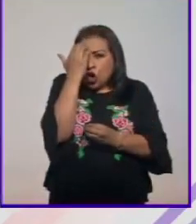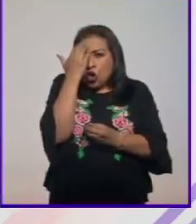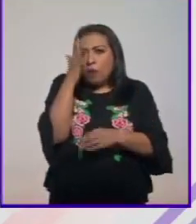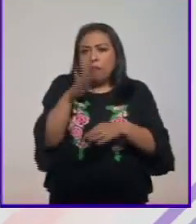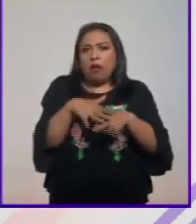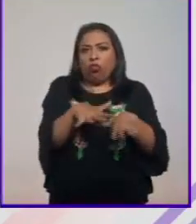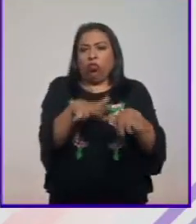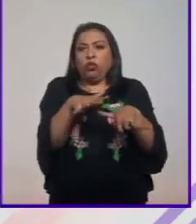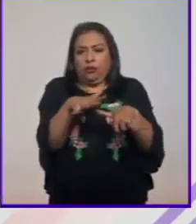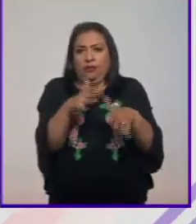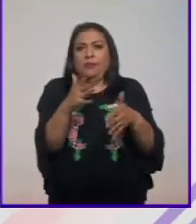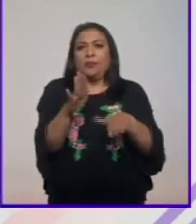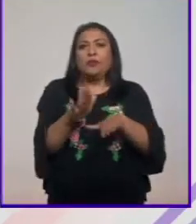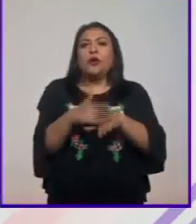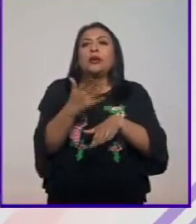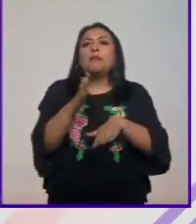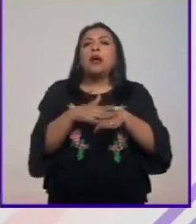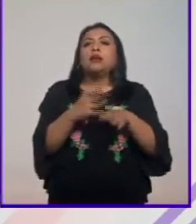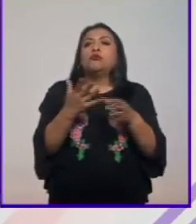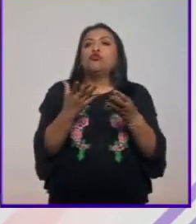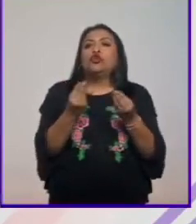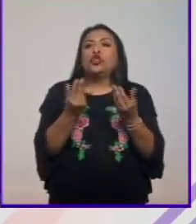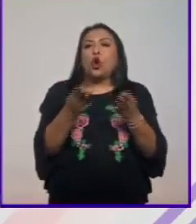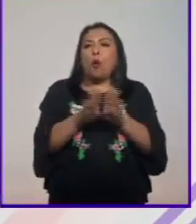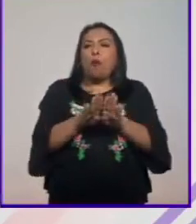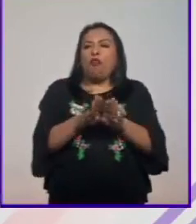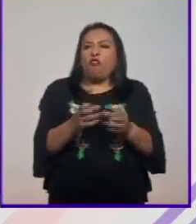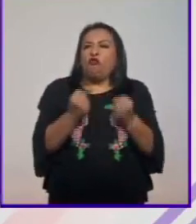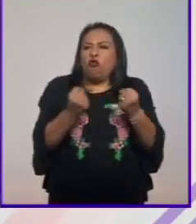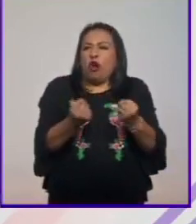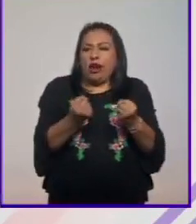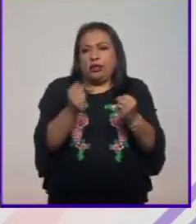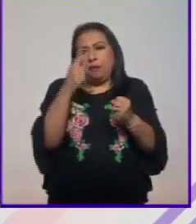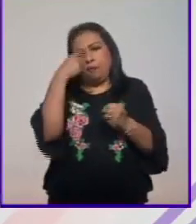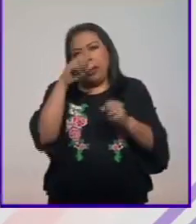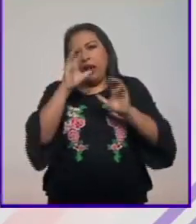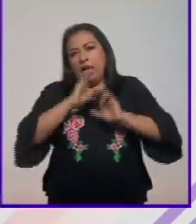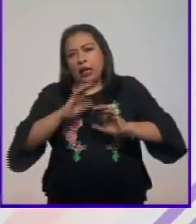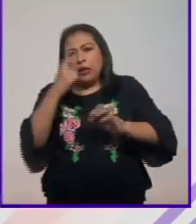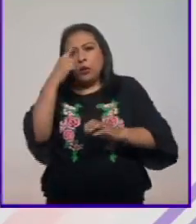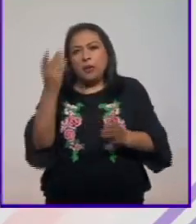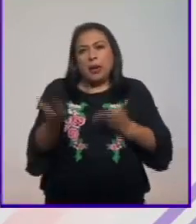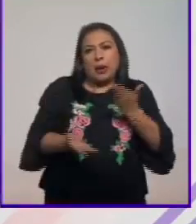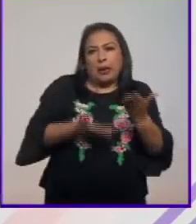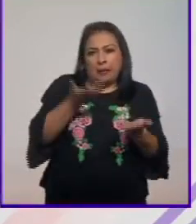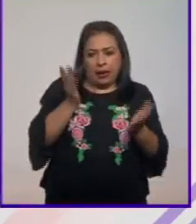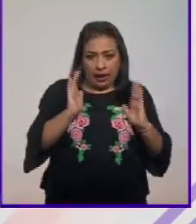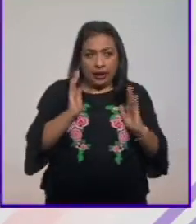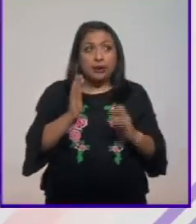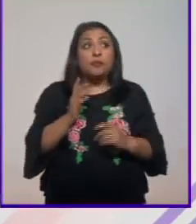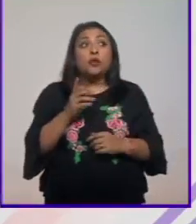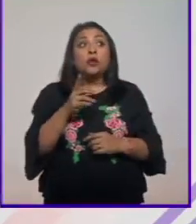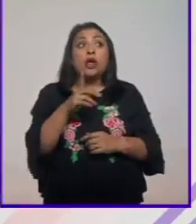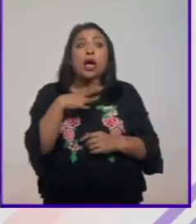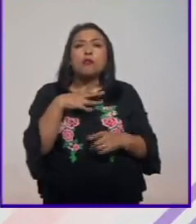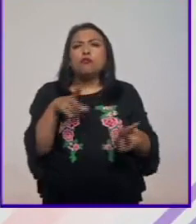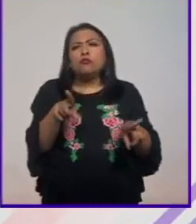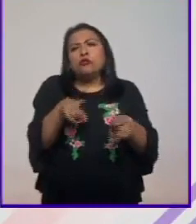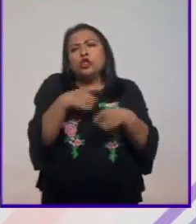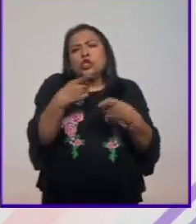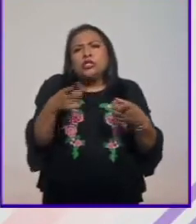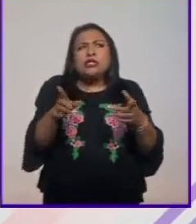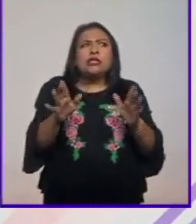más prestigio, porque es la más brava en el canto y en el baile. Entonces, bueno, era una música que se había